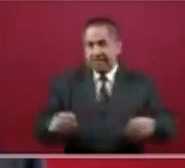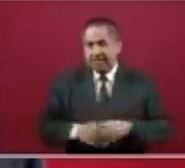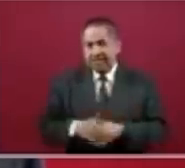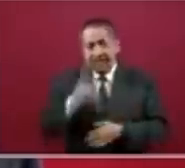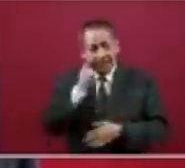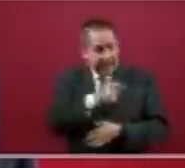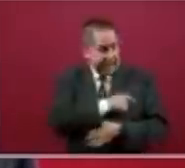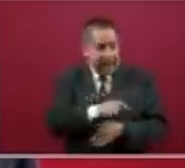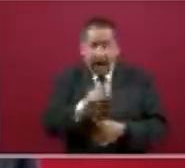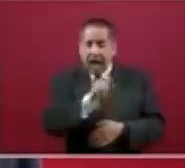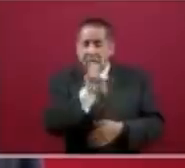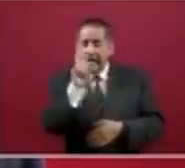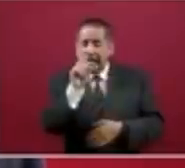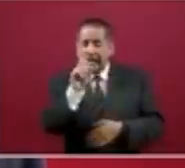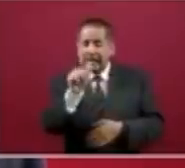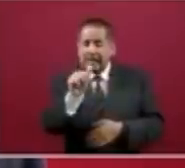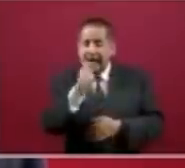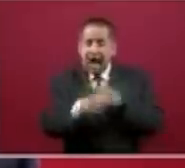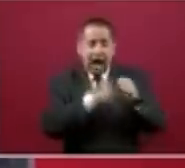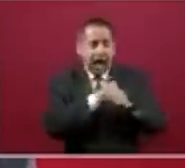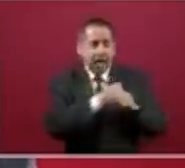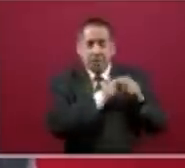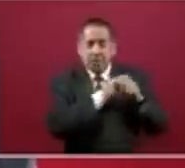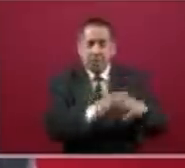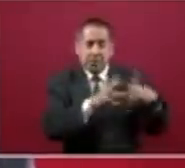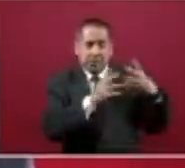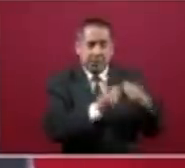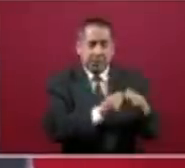36 años